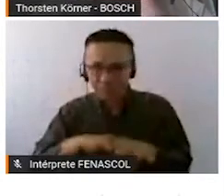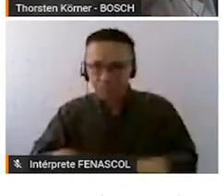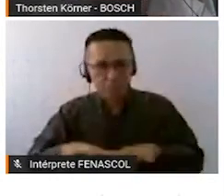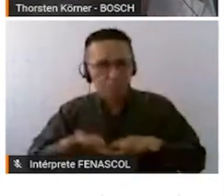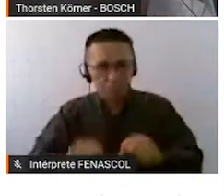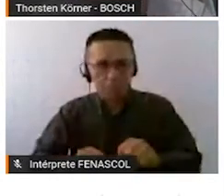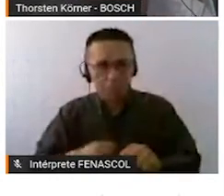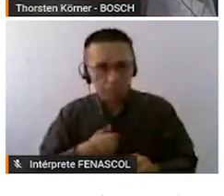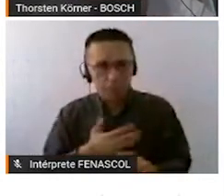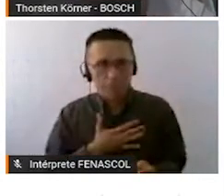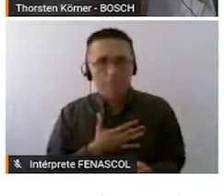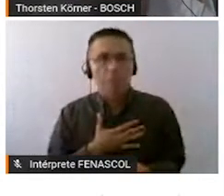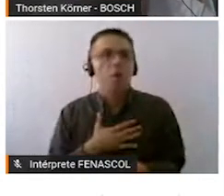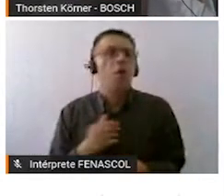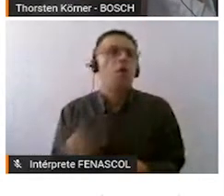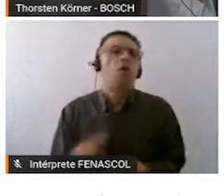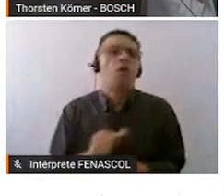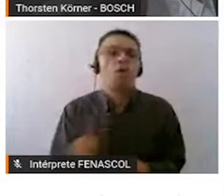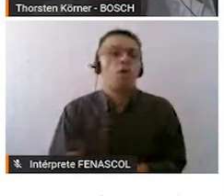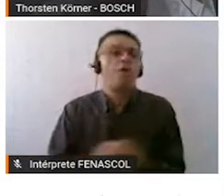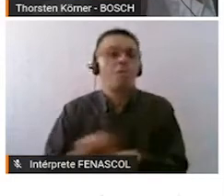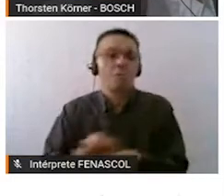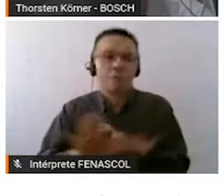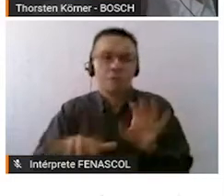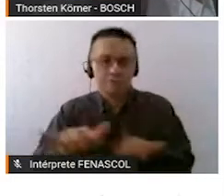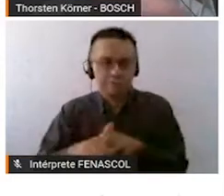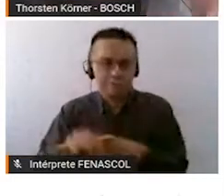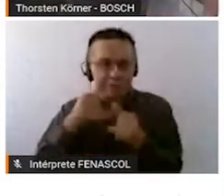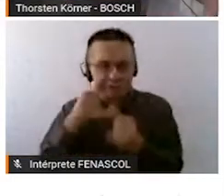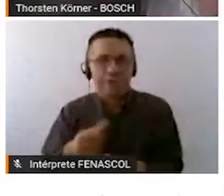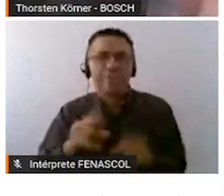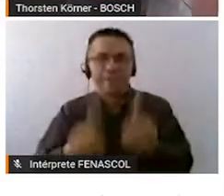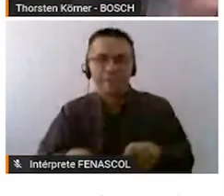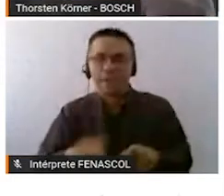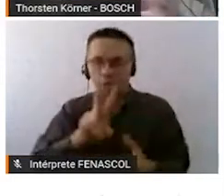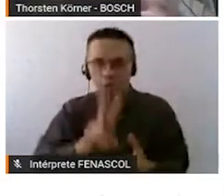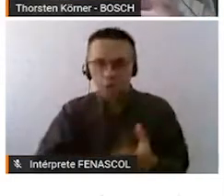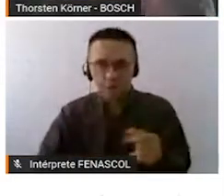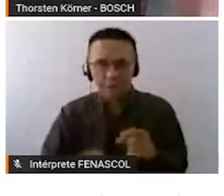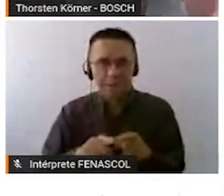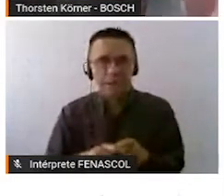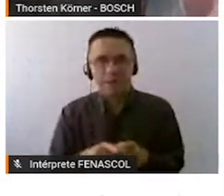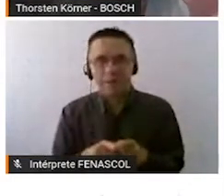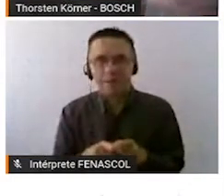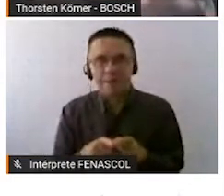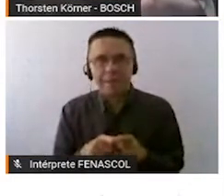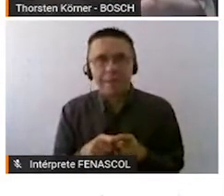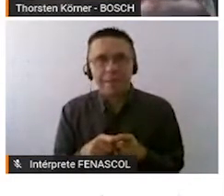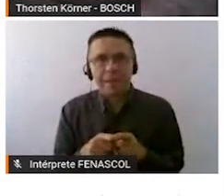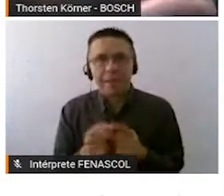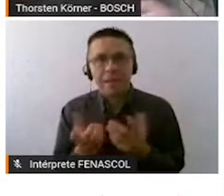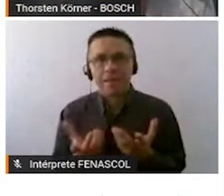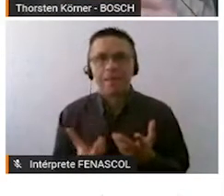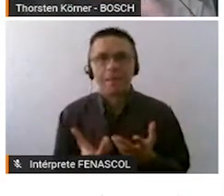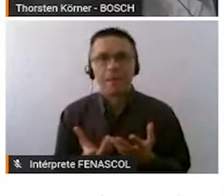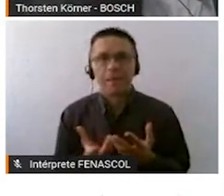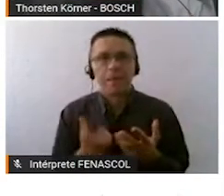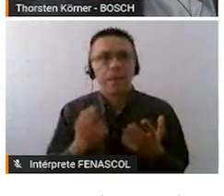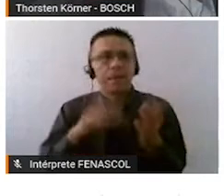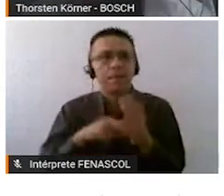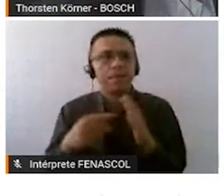entran a tallar los informáticos. Es muy importante saber eso. Es una, digamos,